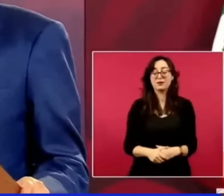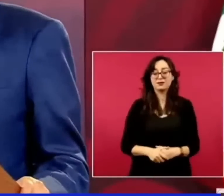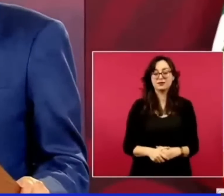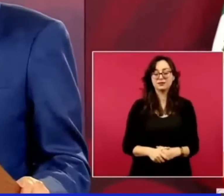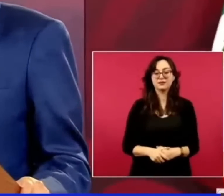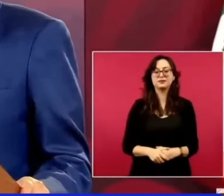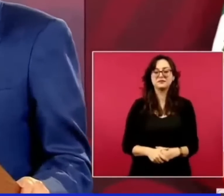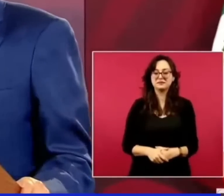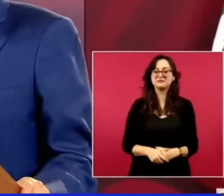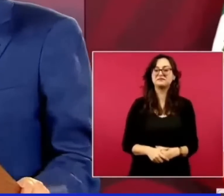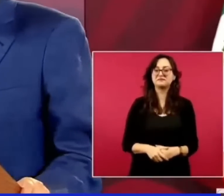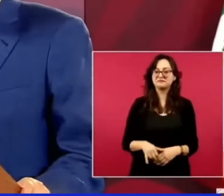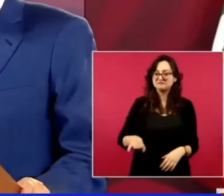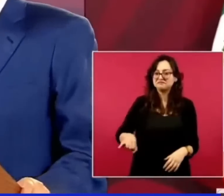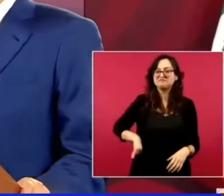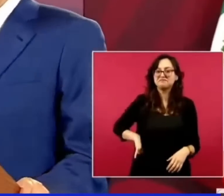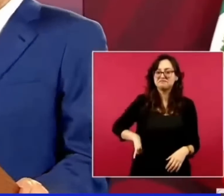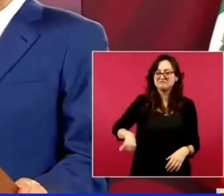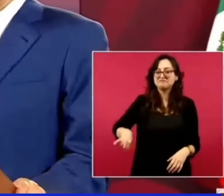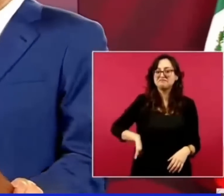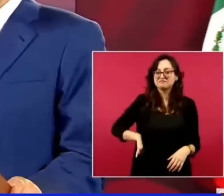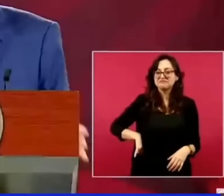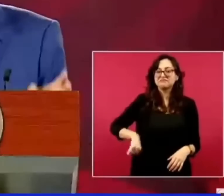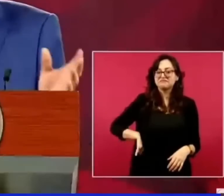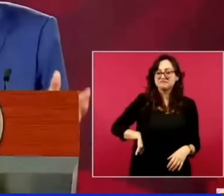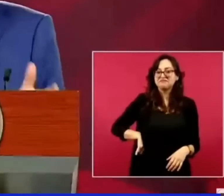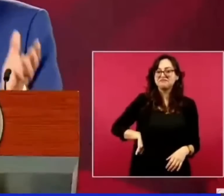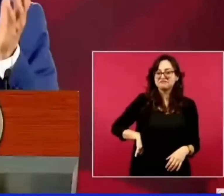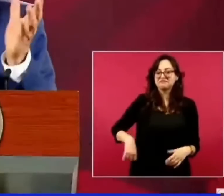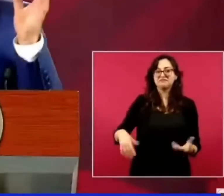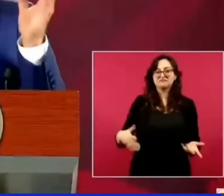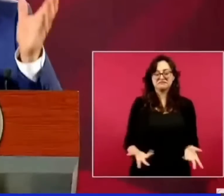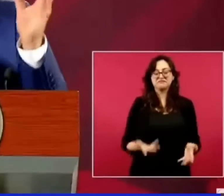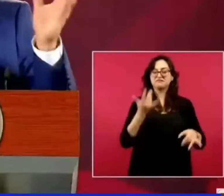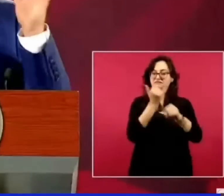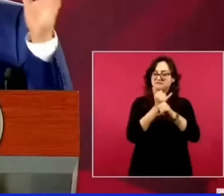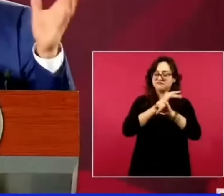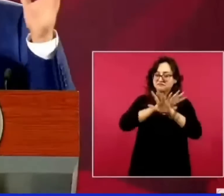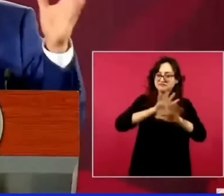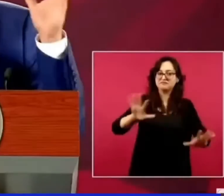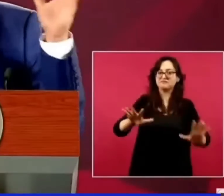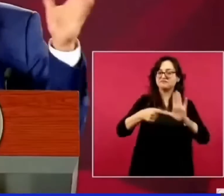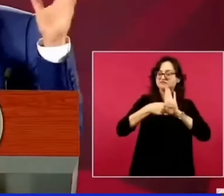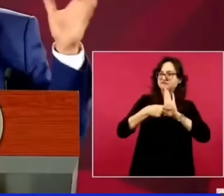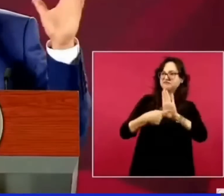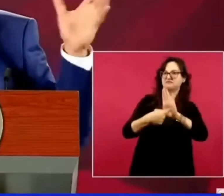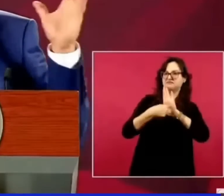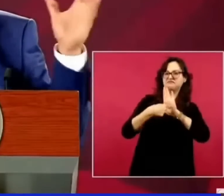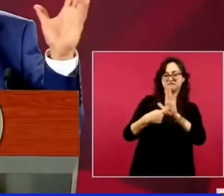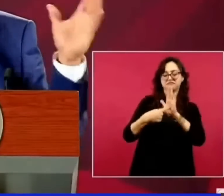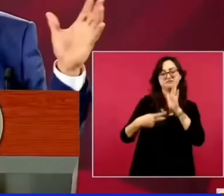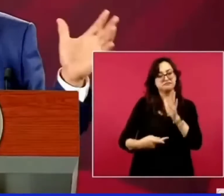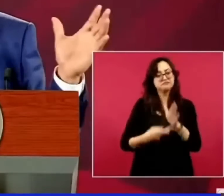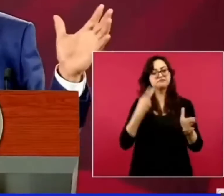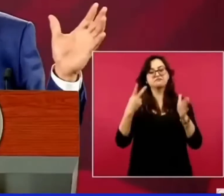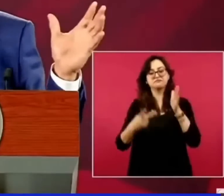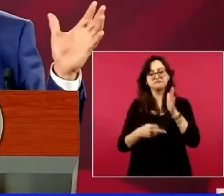Pero es muy interesante que se sepa todo esto y hay que estarlo refrescando.